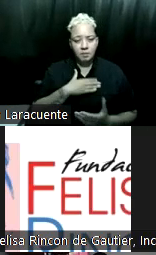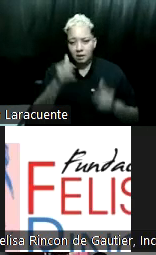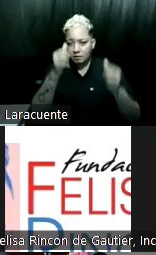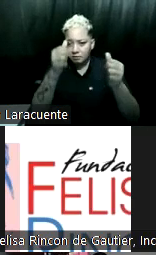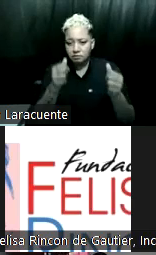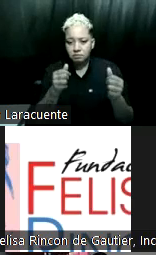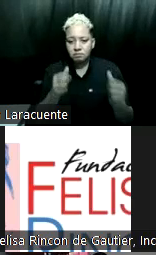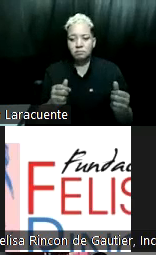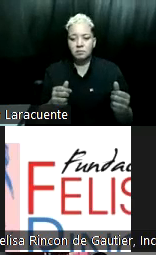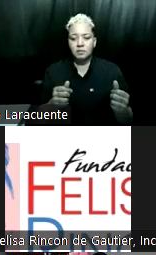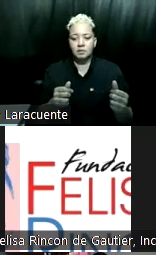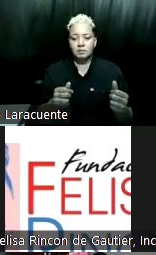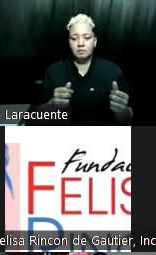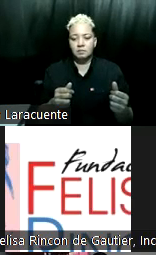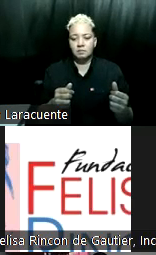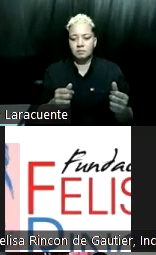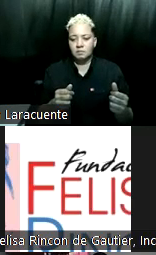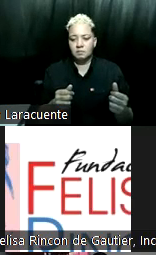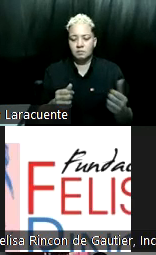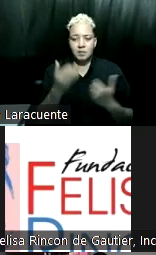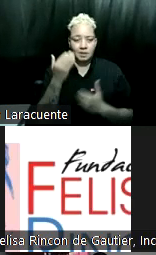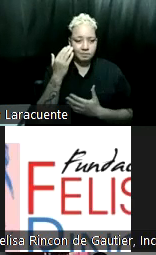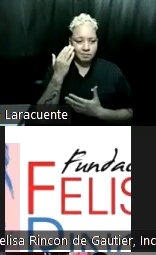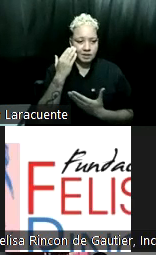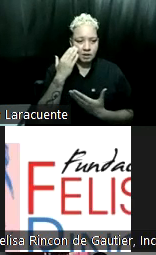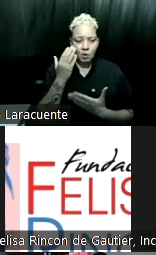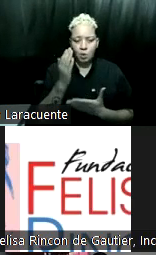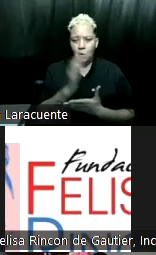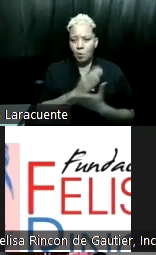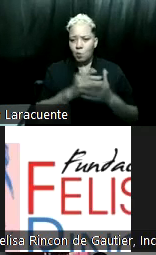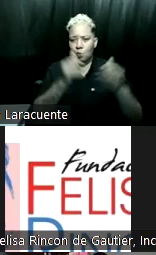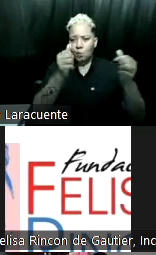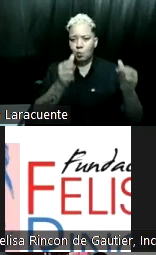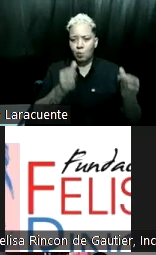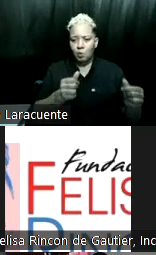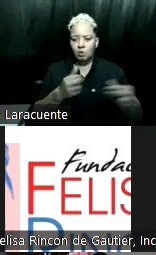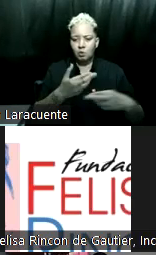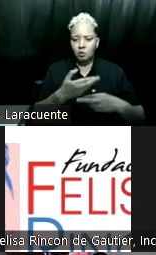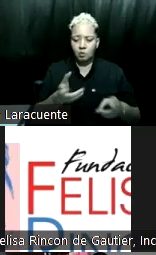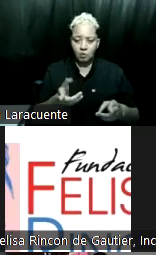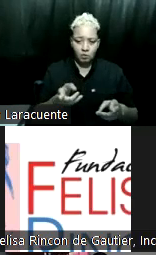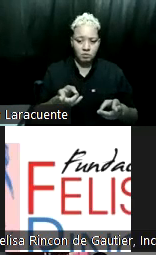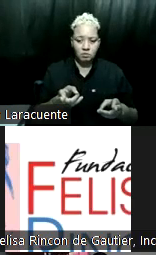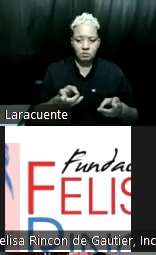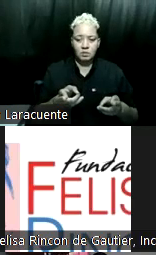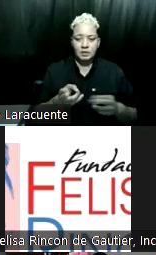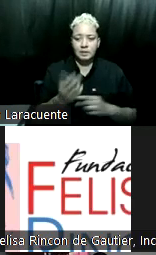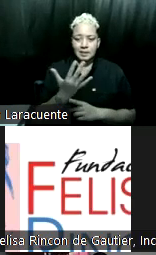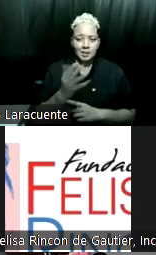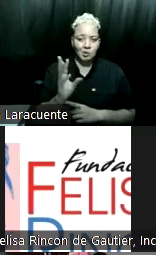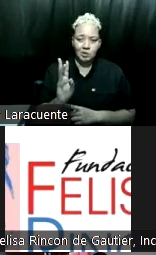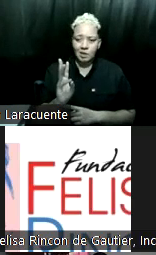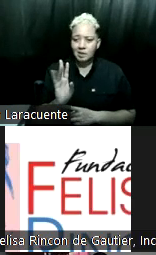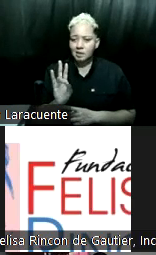tuvo, como saben ustedes, que algunos afiches en los cuartos pueden estar 5, 6,